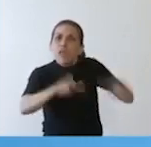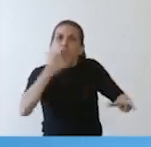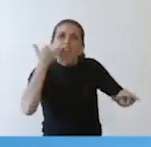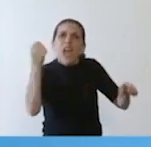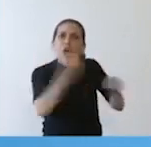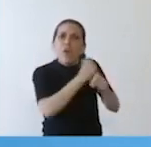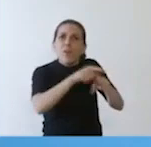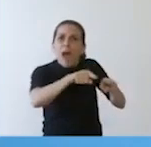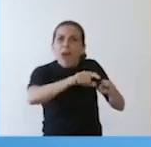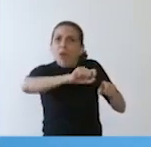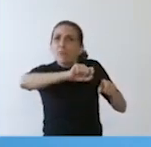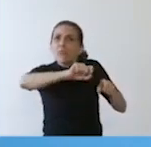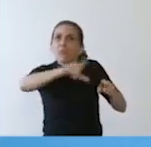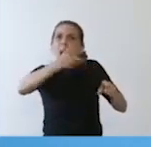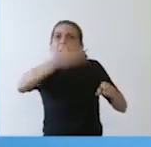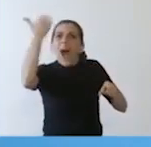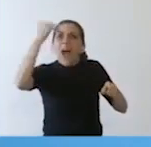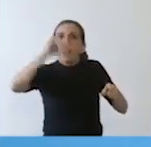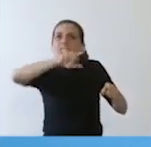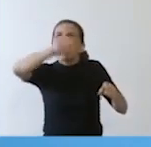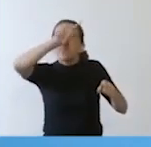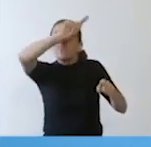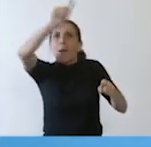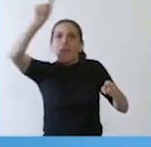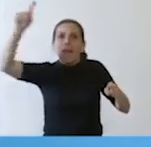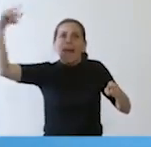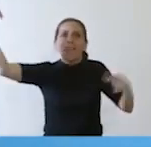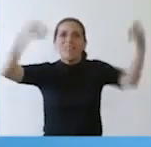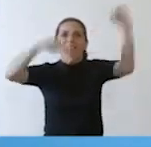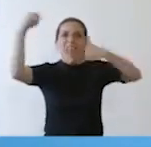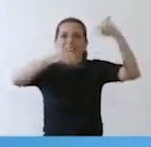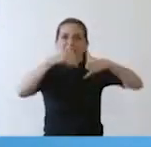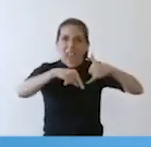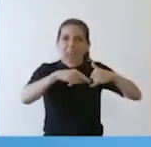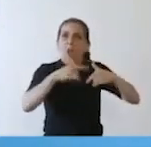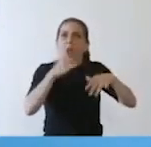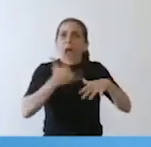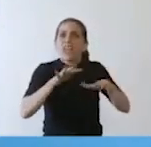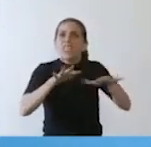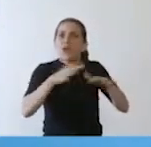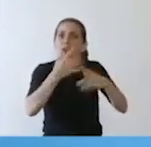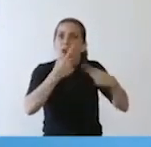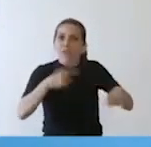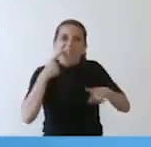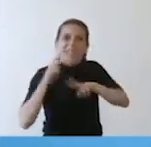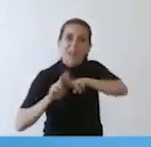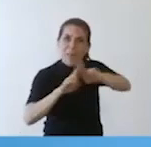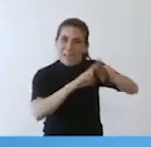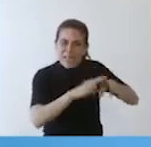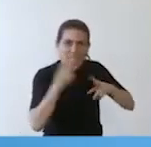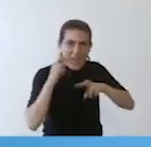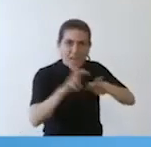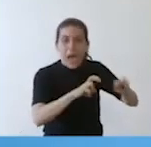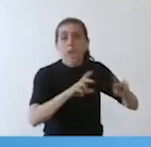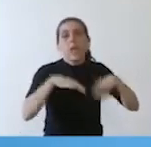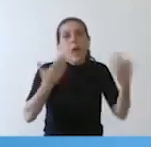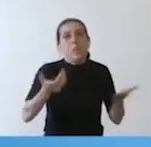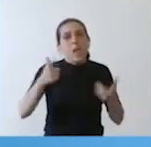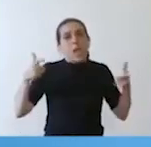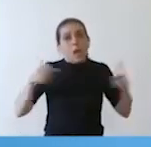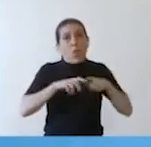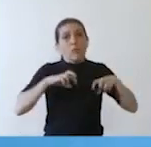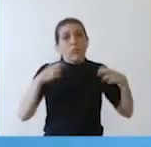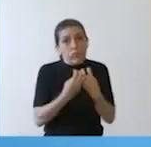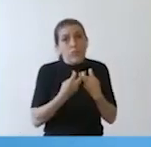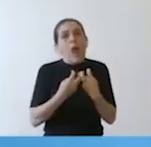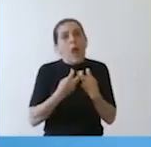vienen de viaje, tuvieron un antecedente de viaje y se están estudiando diferentes situaciones. Después de la reunión, la recomendación que